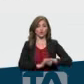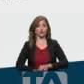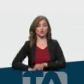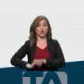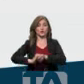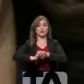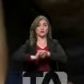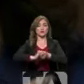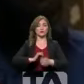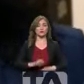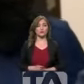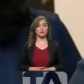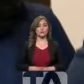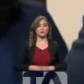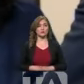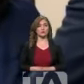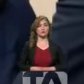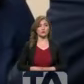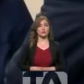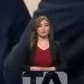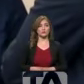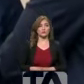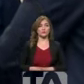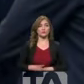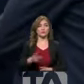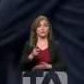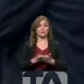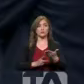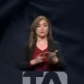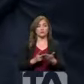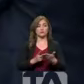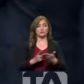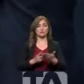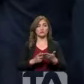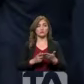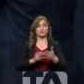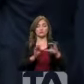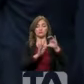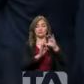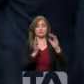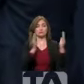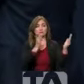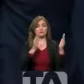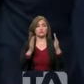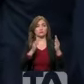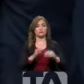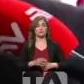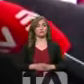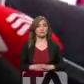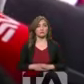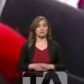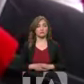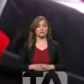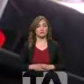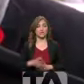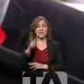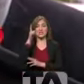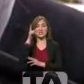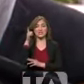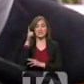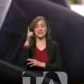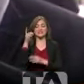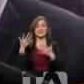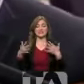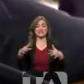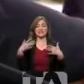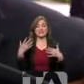con Trujillo. Ahora resta saber qué pasará con el organismo transitorio ante la temporal ausencia de su líder.